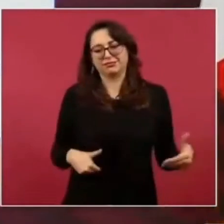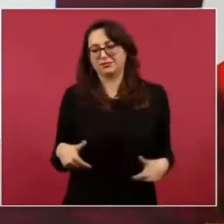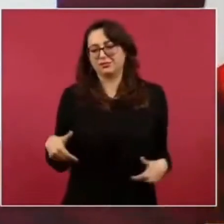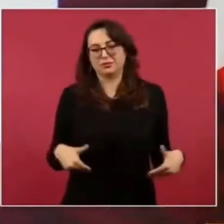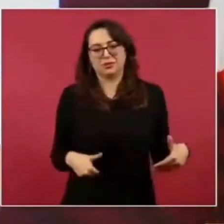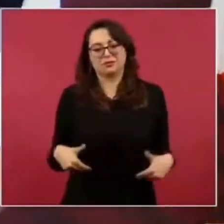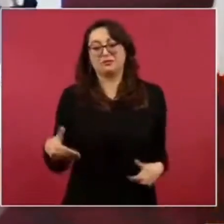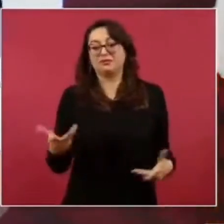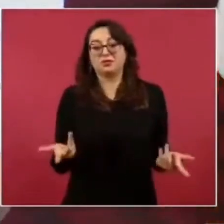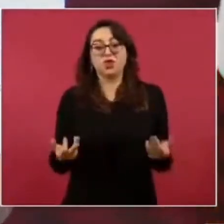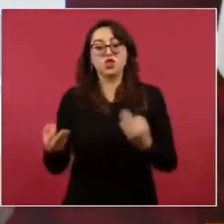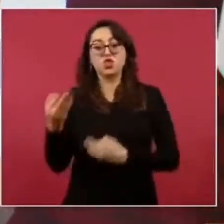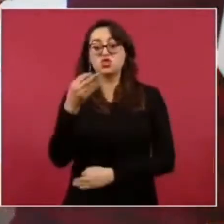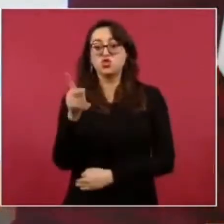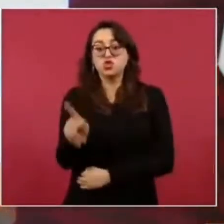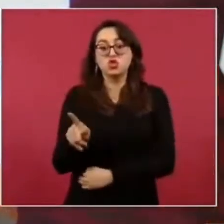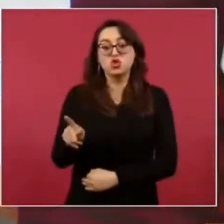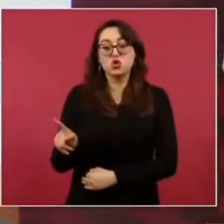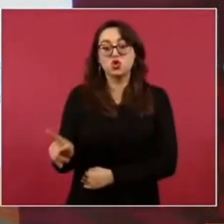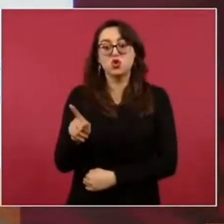Porque todo era pura simulación.